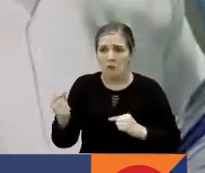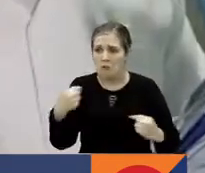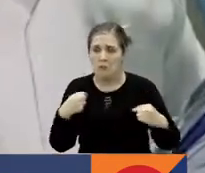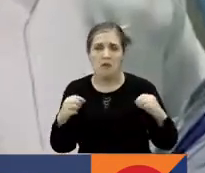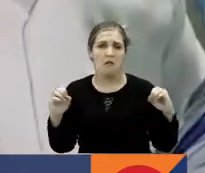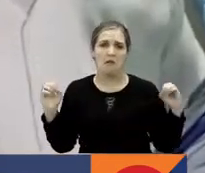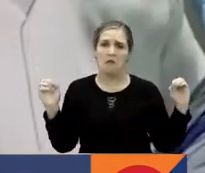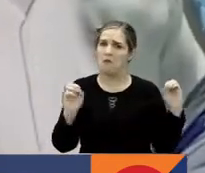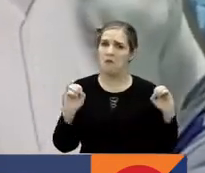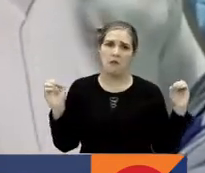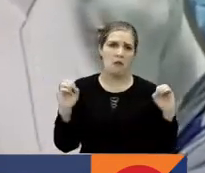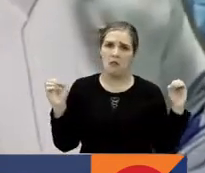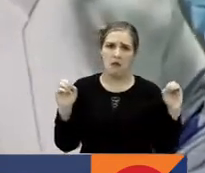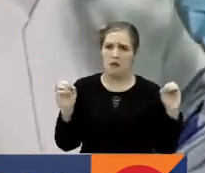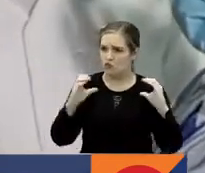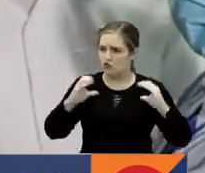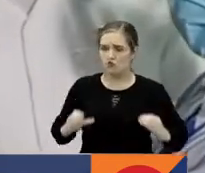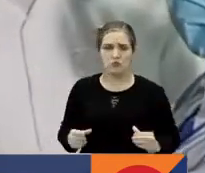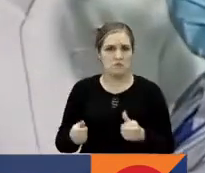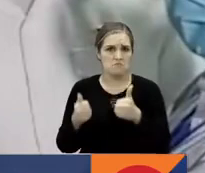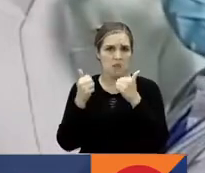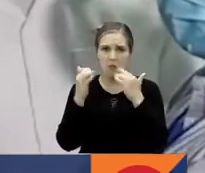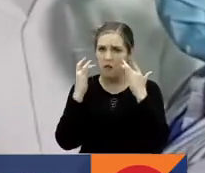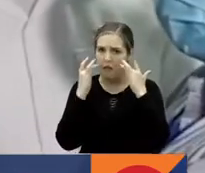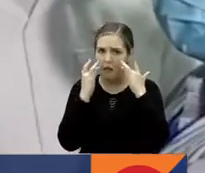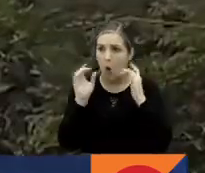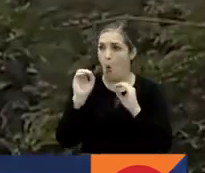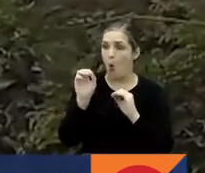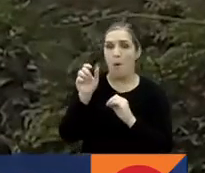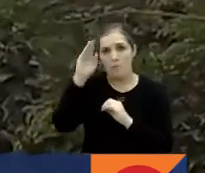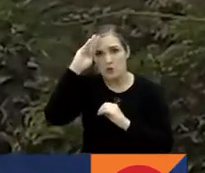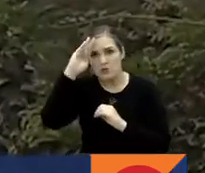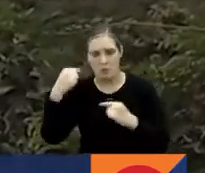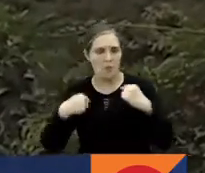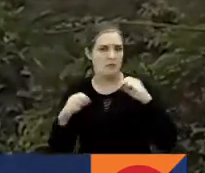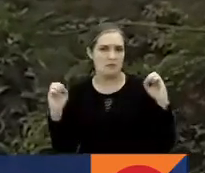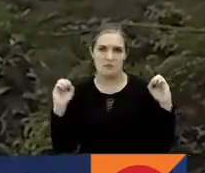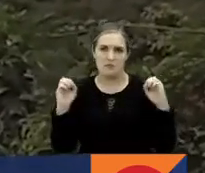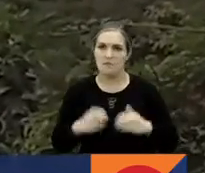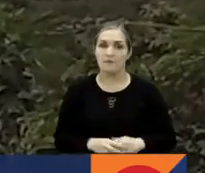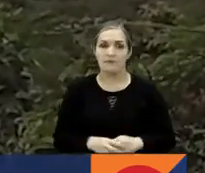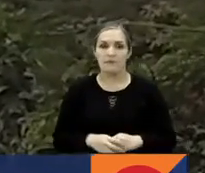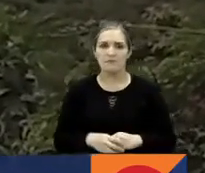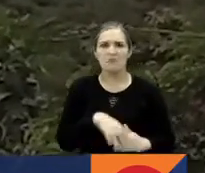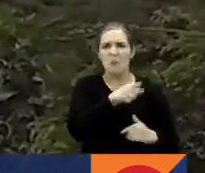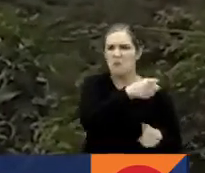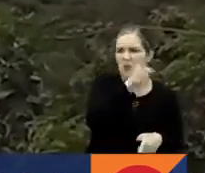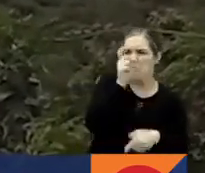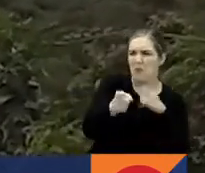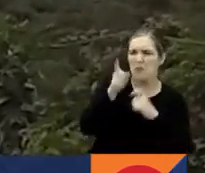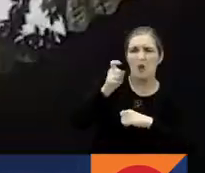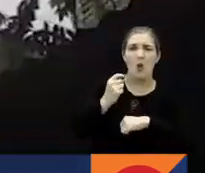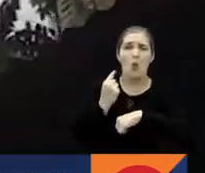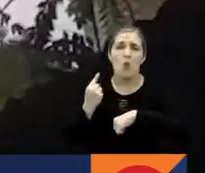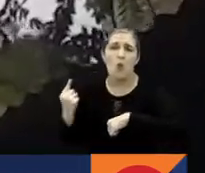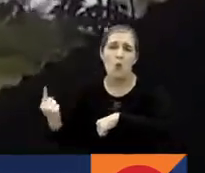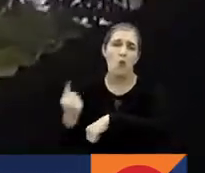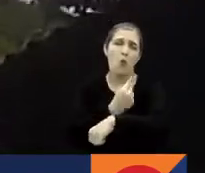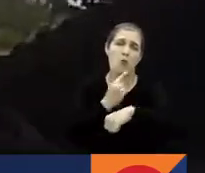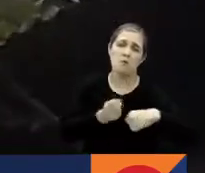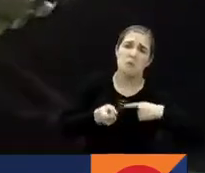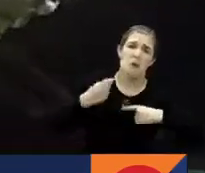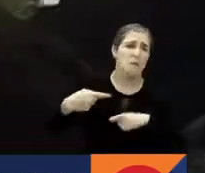reportada a la integridad de ningún ciudadano ni de ninguno de nuestros uniformados. Según la policía, el hostigamiento, que duró más de una hora, se presentó